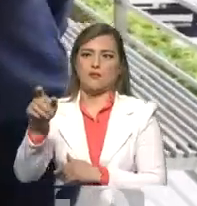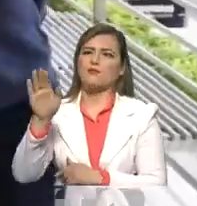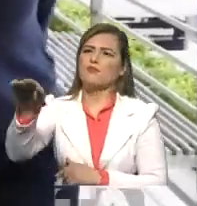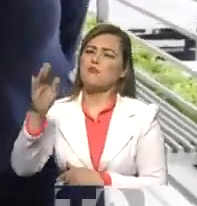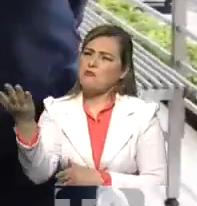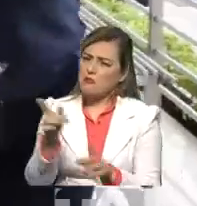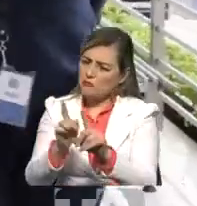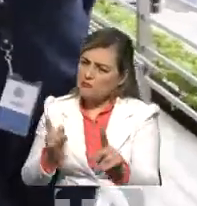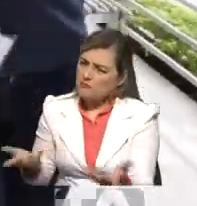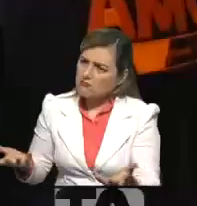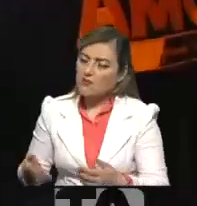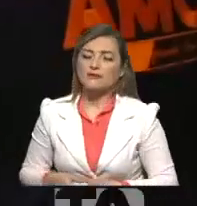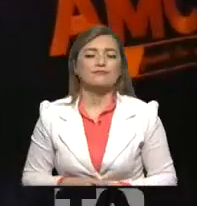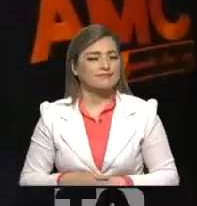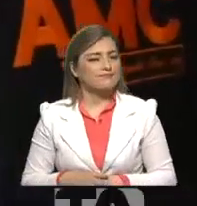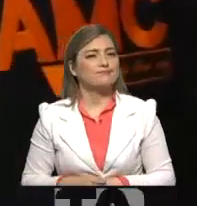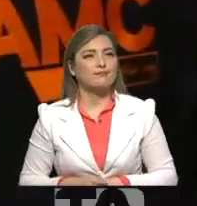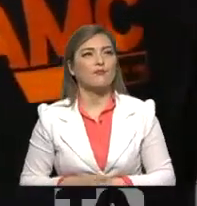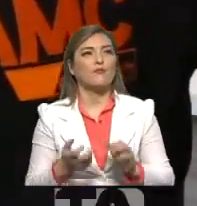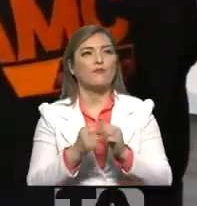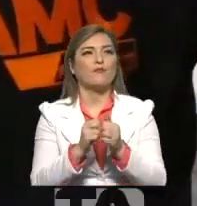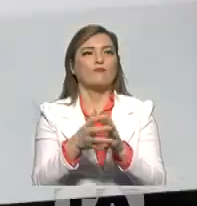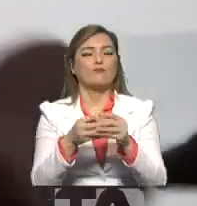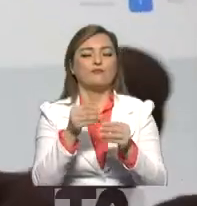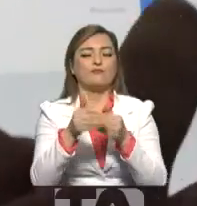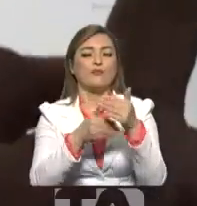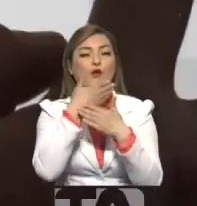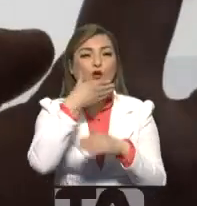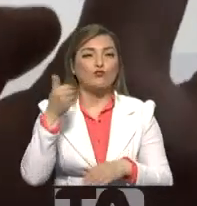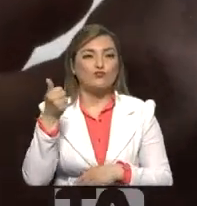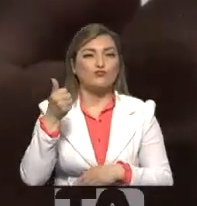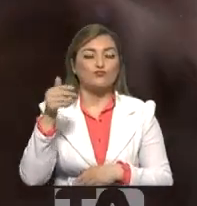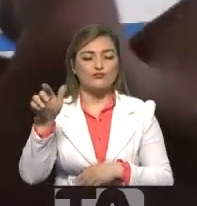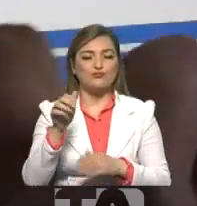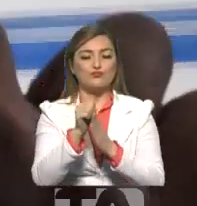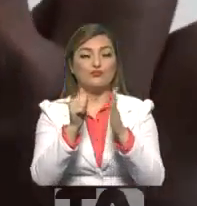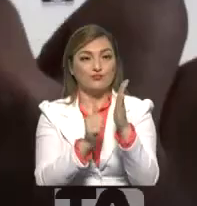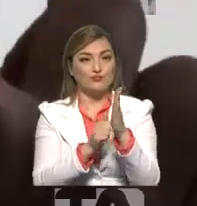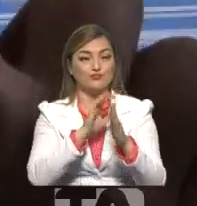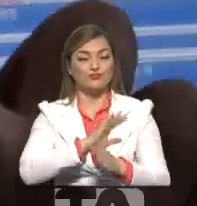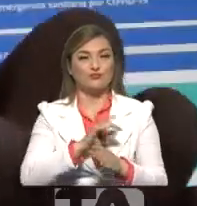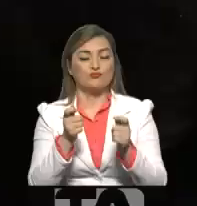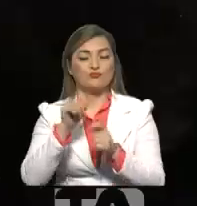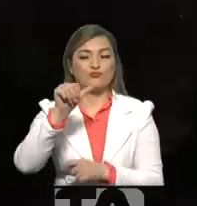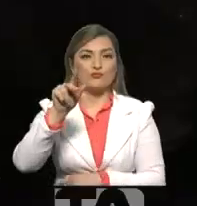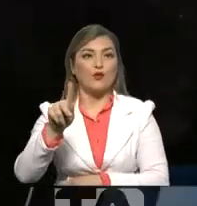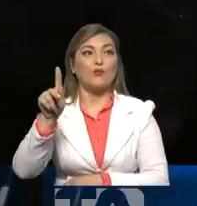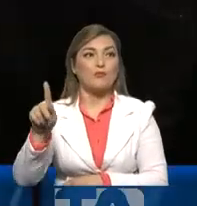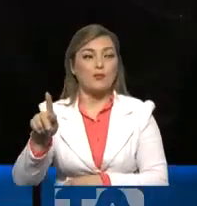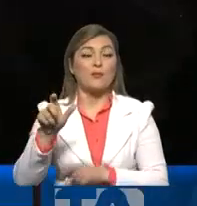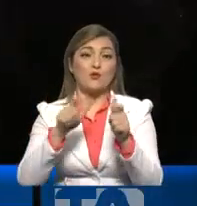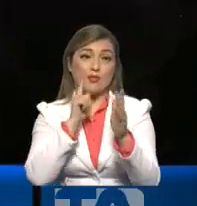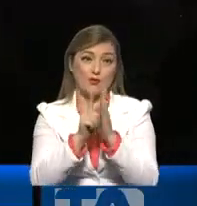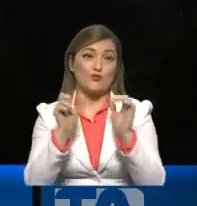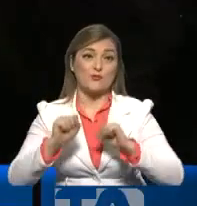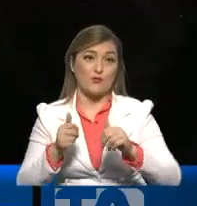distanciamiento. Para contrarrestar esta problemática y mejorar los procesos en los operativos, la AMC ahora cuenta con un aplicativo móvil que permite